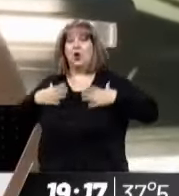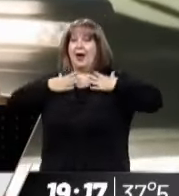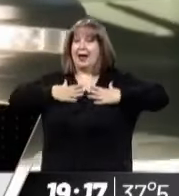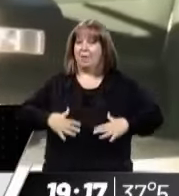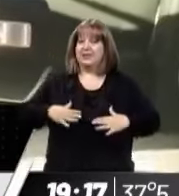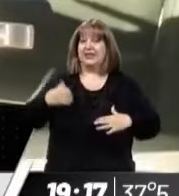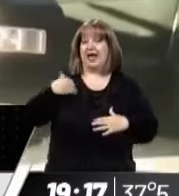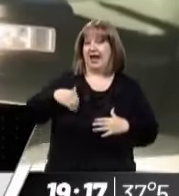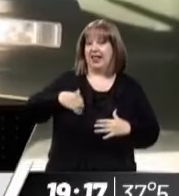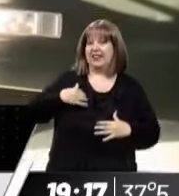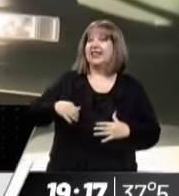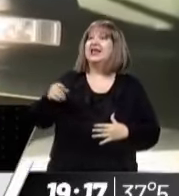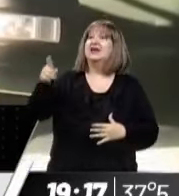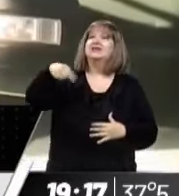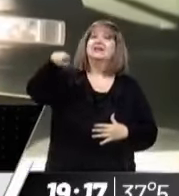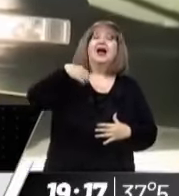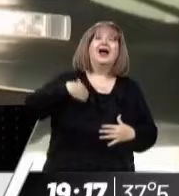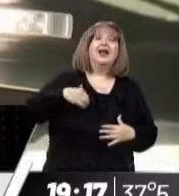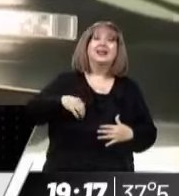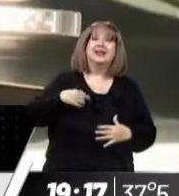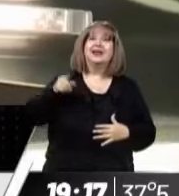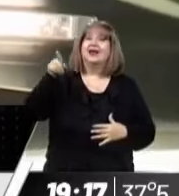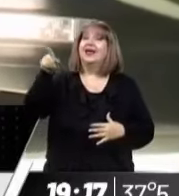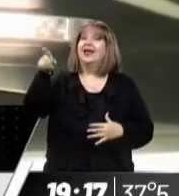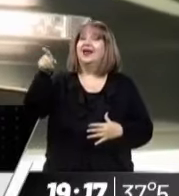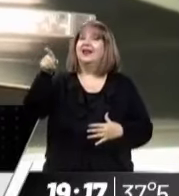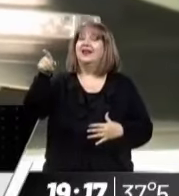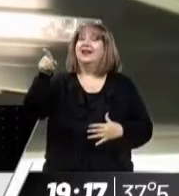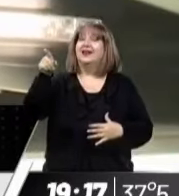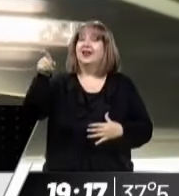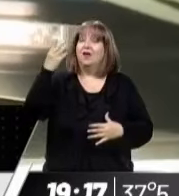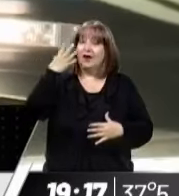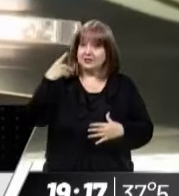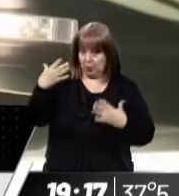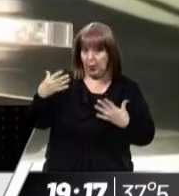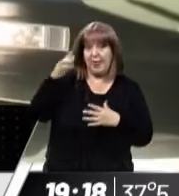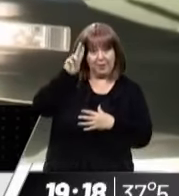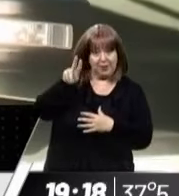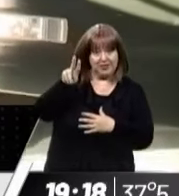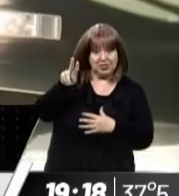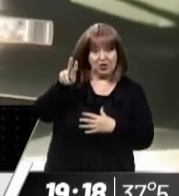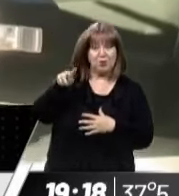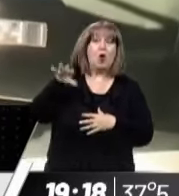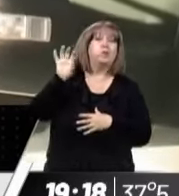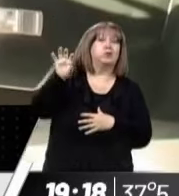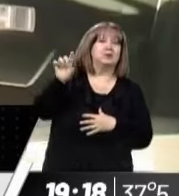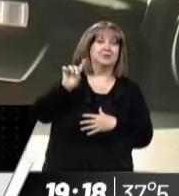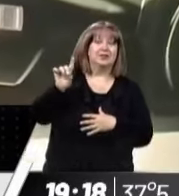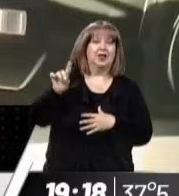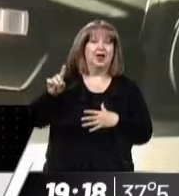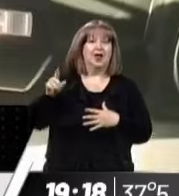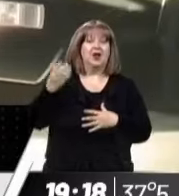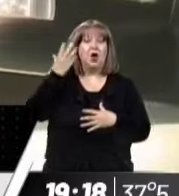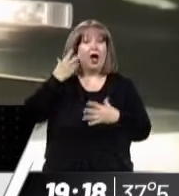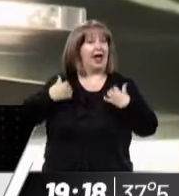A eso voy. Todos los argentinos, mendocinos con la camiseta argentina. Y a él puede tener su camiseta de Francia, ¿no le hacen bullying? Ya le compramos la